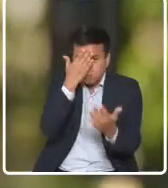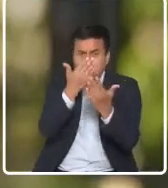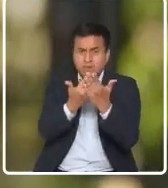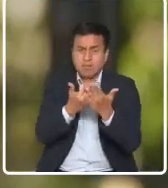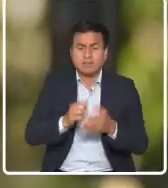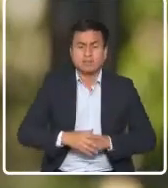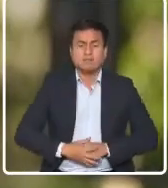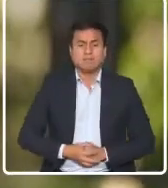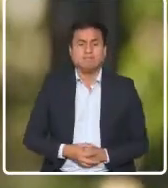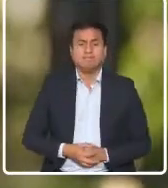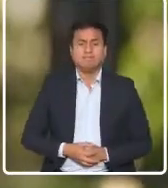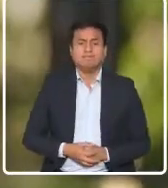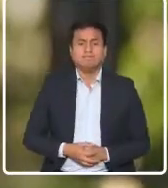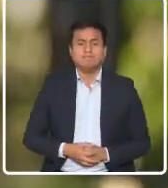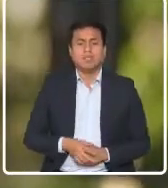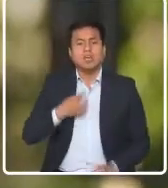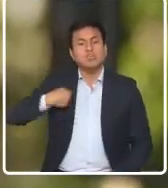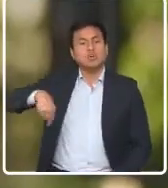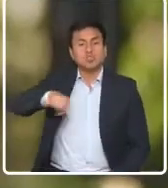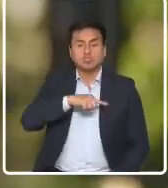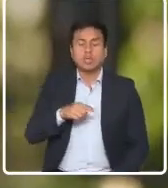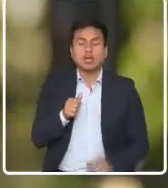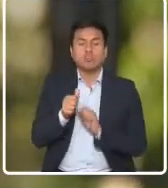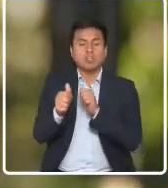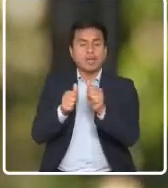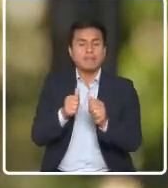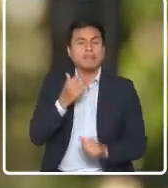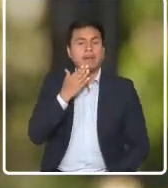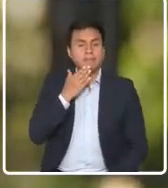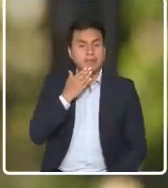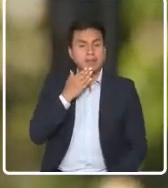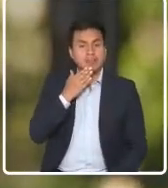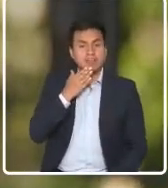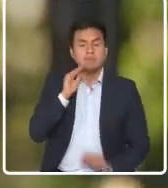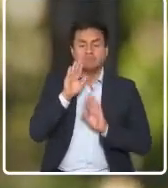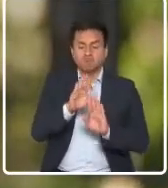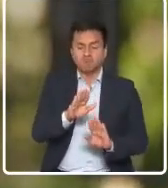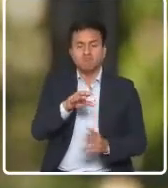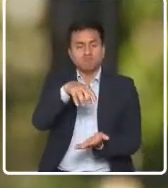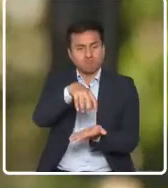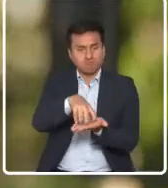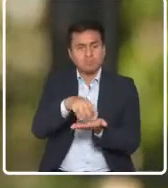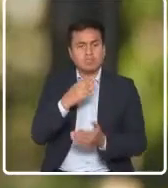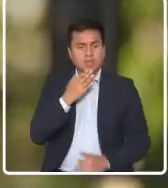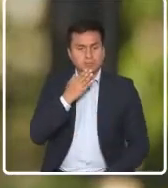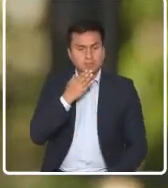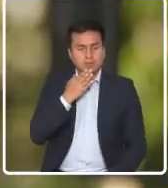enfrentan. Nosotros como autoridades también presentes en el territorio,